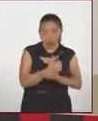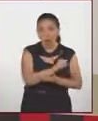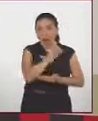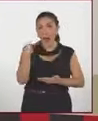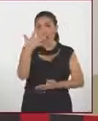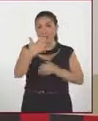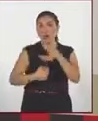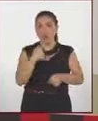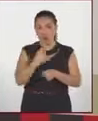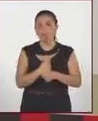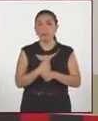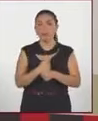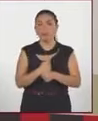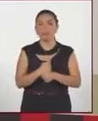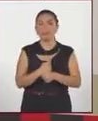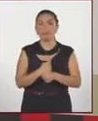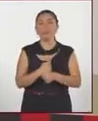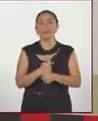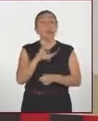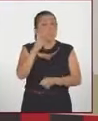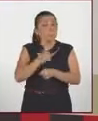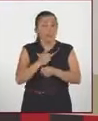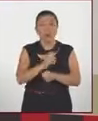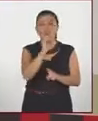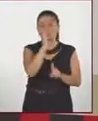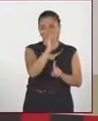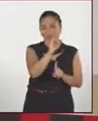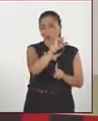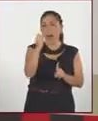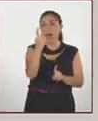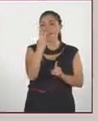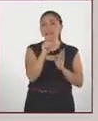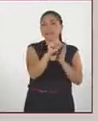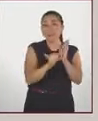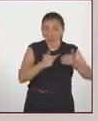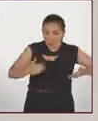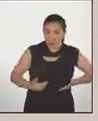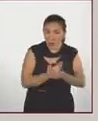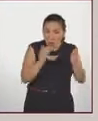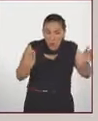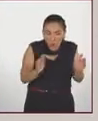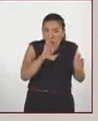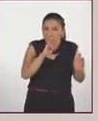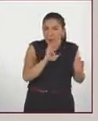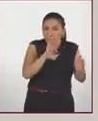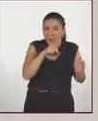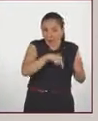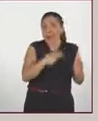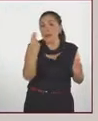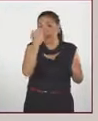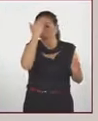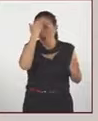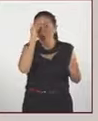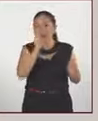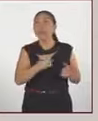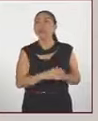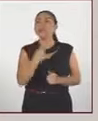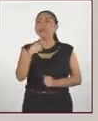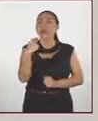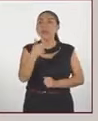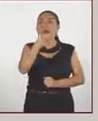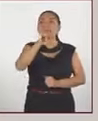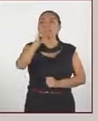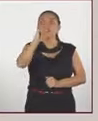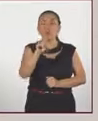donde inicialmente de 0 a 3 meses es importante que tengamos conocimiento de esto. Se llaman hitos del desarrollo.